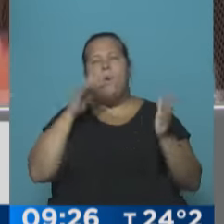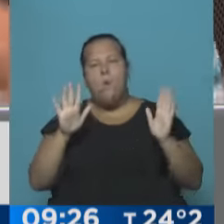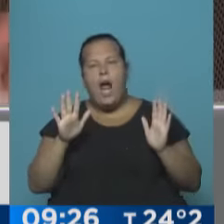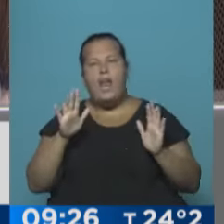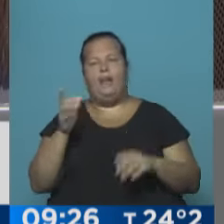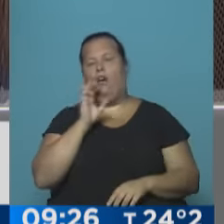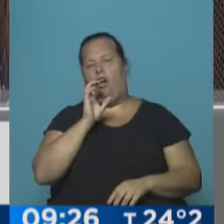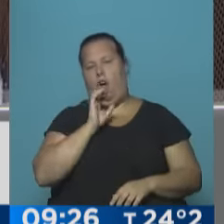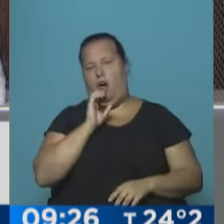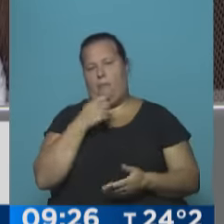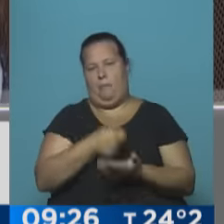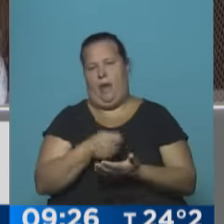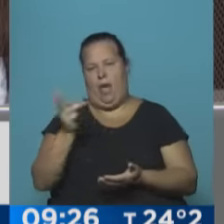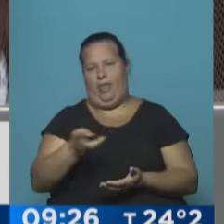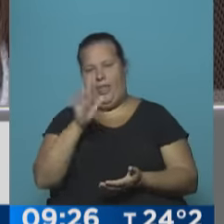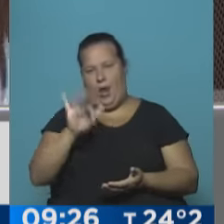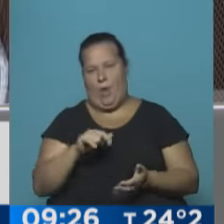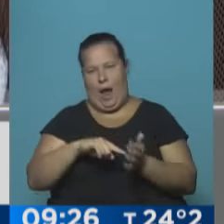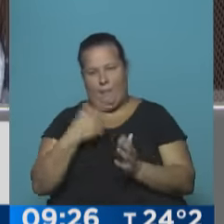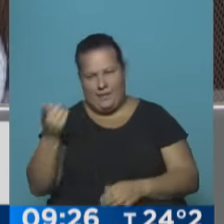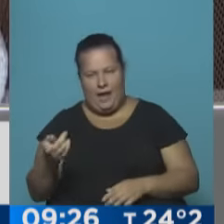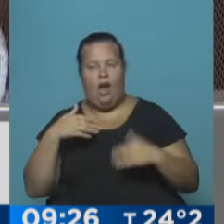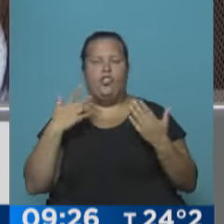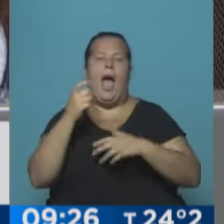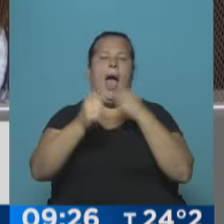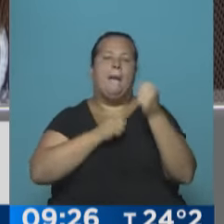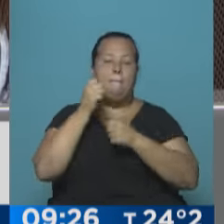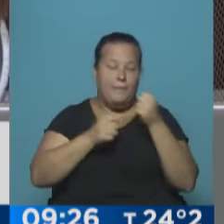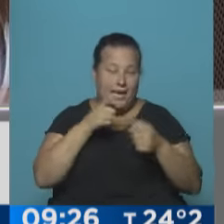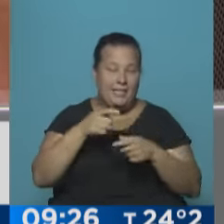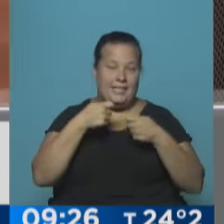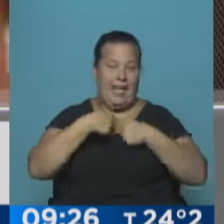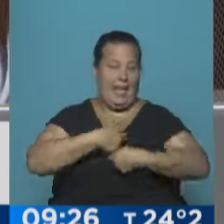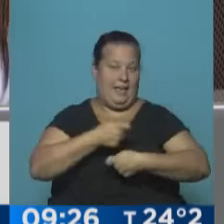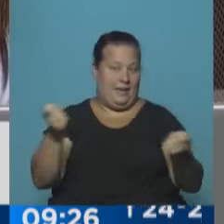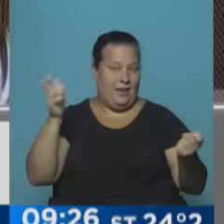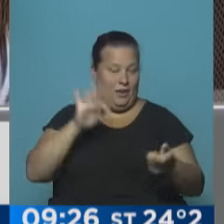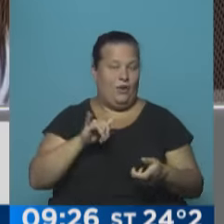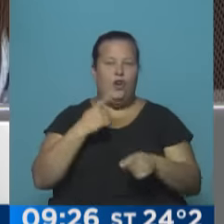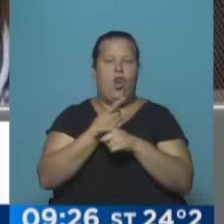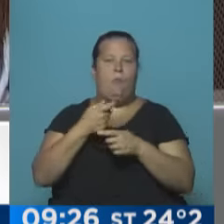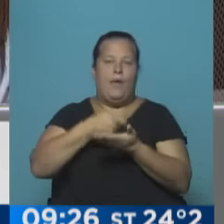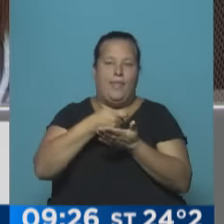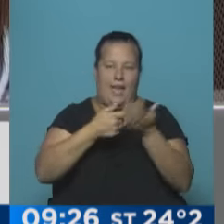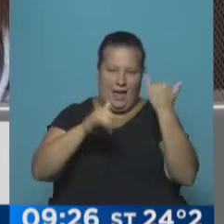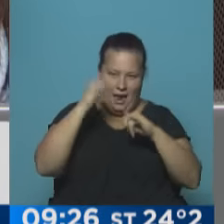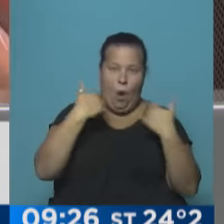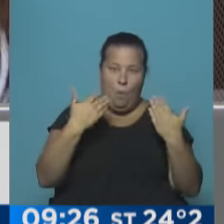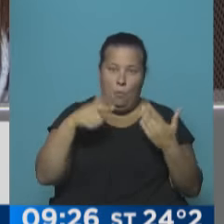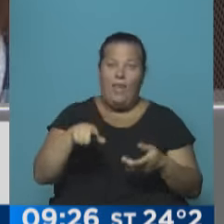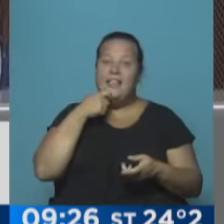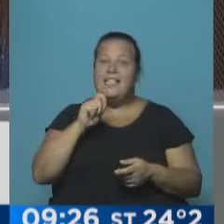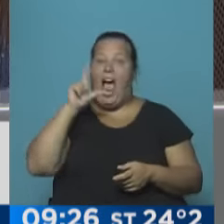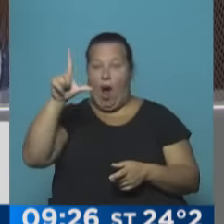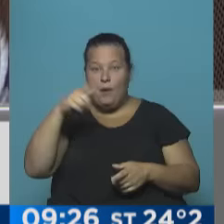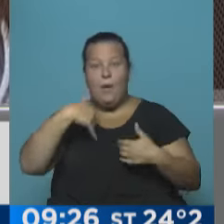irrisorio lo que se pagaba de luz por ejemplo en capital entonces las empresas que que redistribuyen no podían invertir tiene que ver con que ahora con este